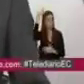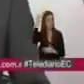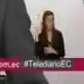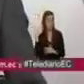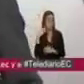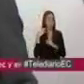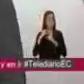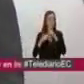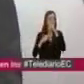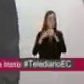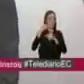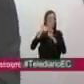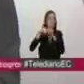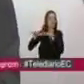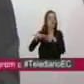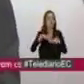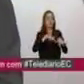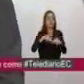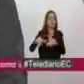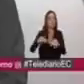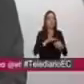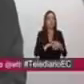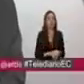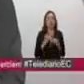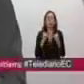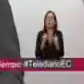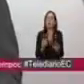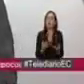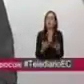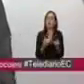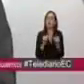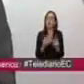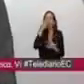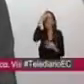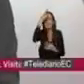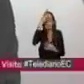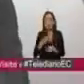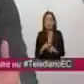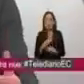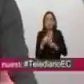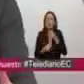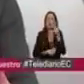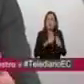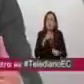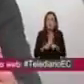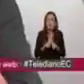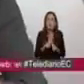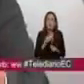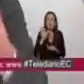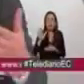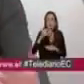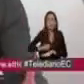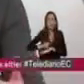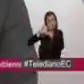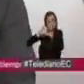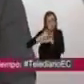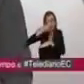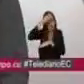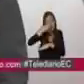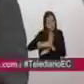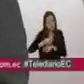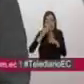reactivando sus actividades cuáles son las disposiciones o las medidas que debe tener muy en cuenta las autoridades a nivel cantonal y también los ciudadanos